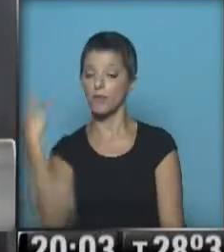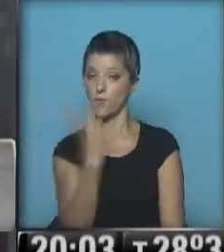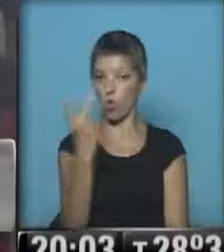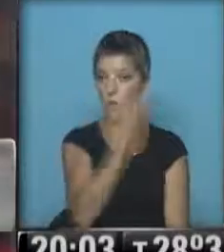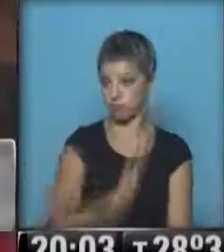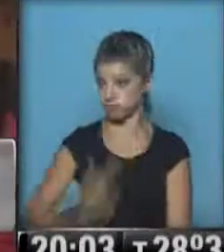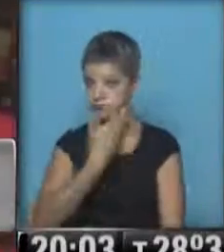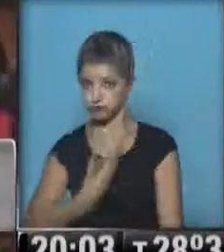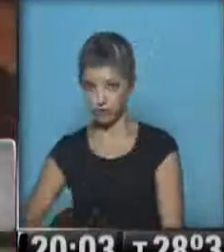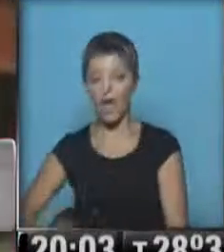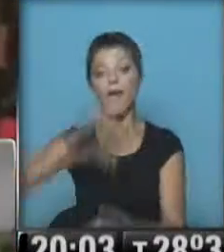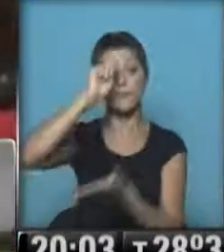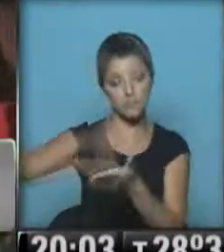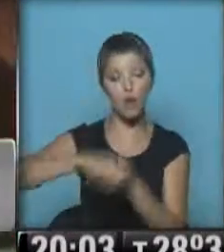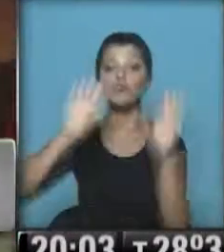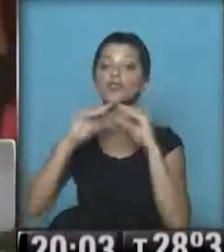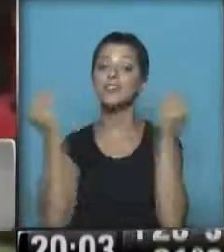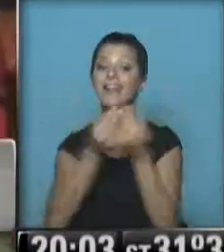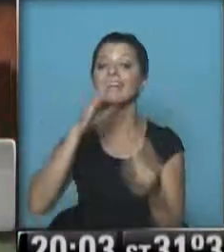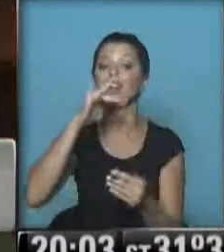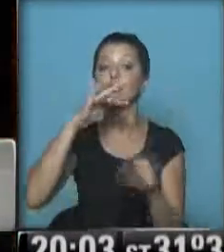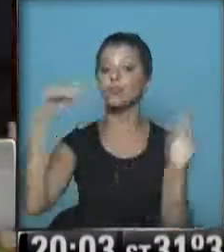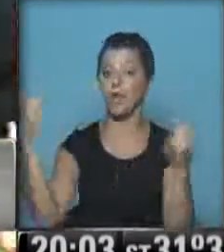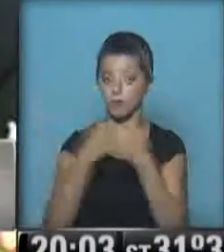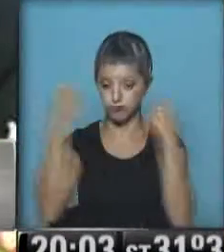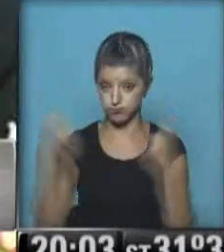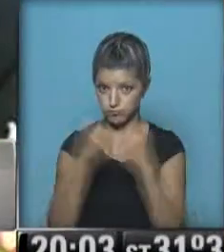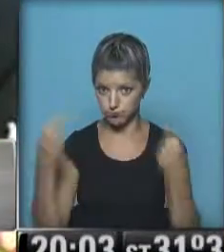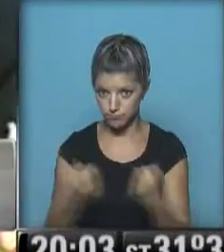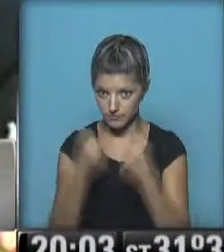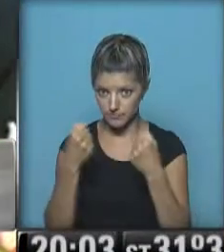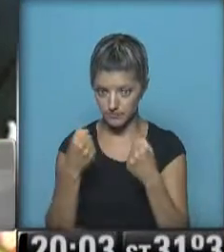gobiernos firmaron los 14 acuerdos bilaterales.